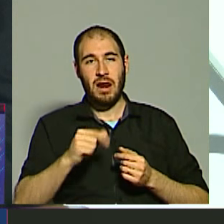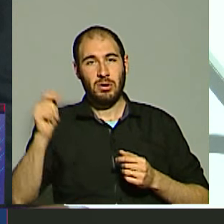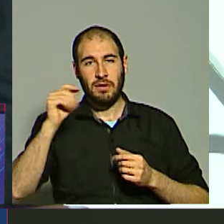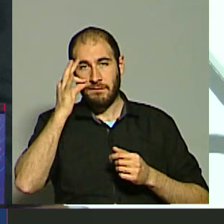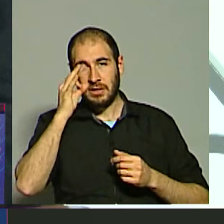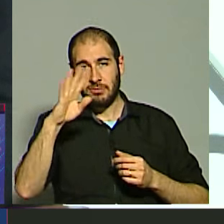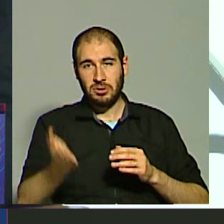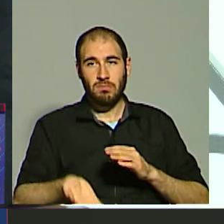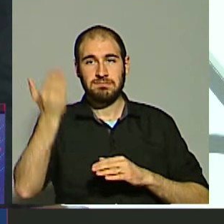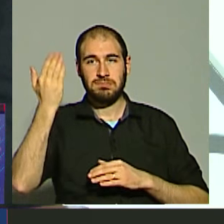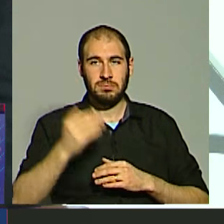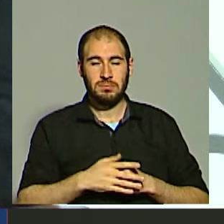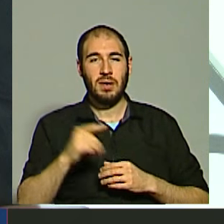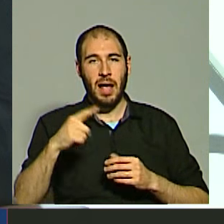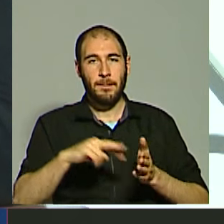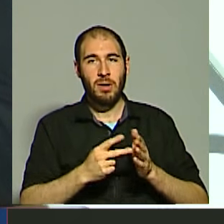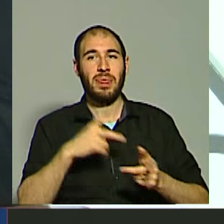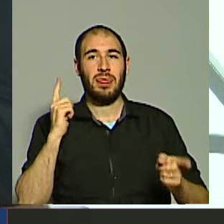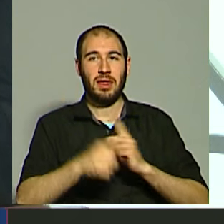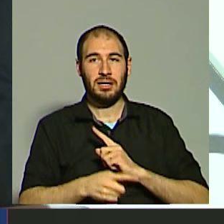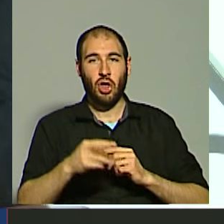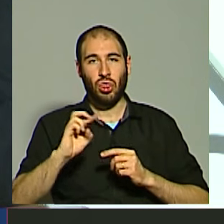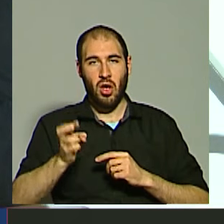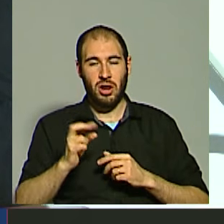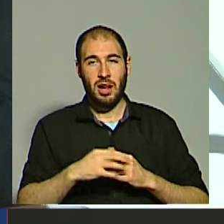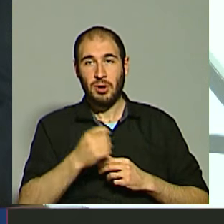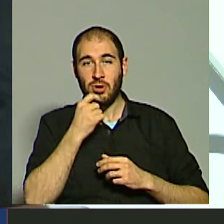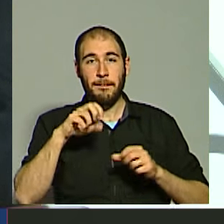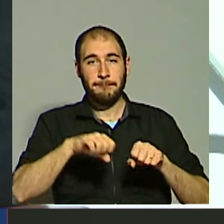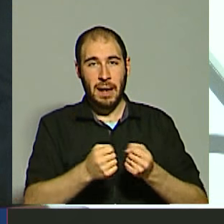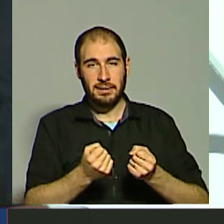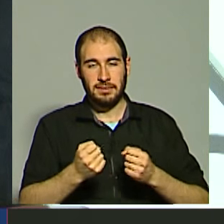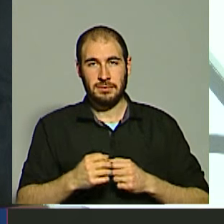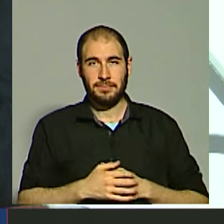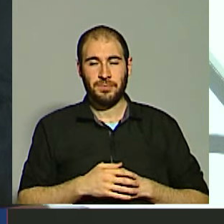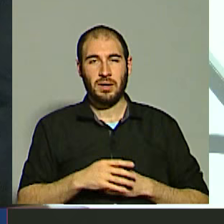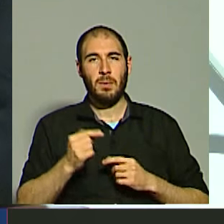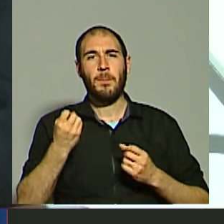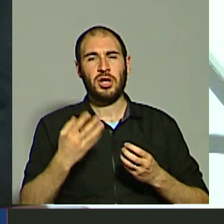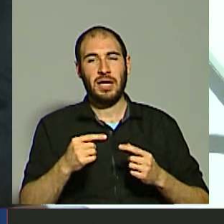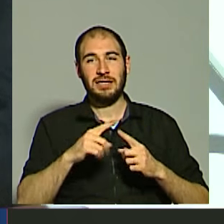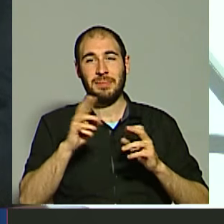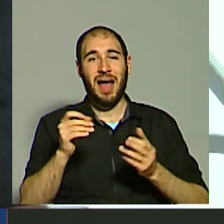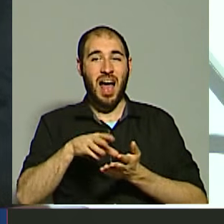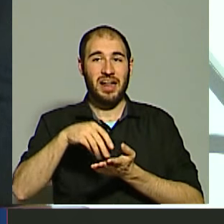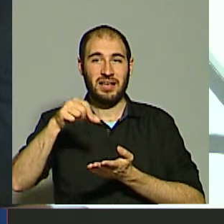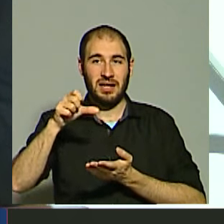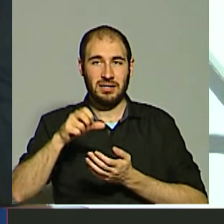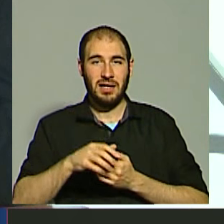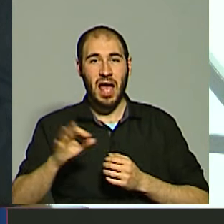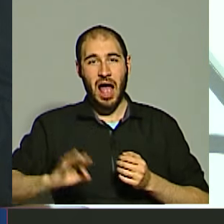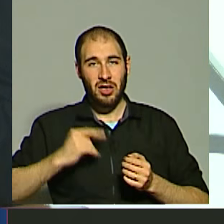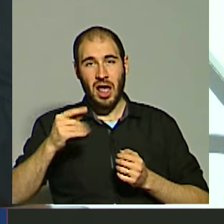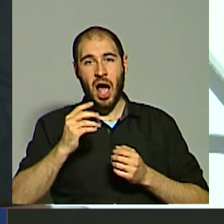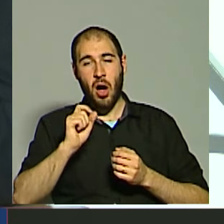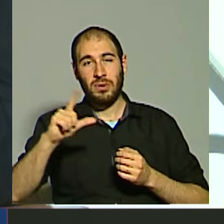más del 20%. Ahí tiene un impacto directo el dólar. En el caso del pan tiene que ver fundamentalmente con el caso de la harina, que en lo que va del año ha